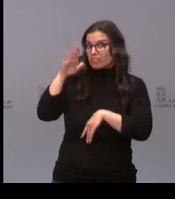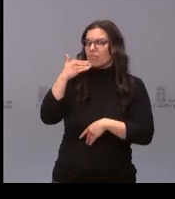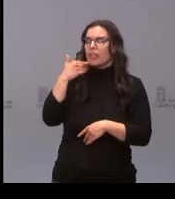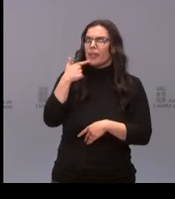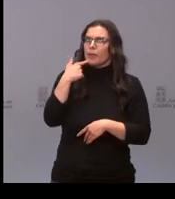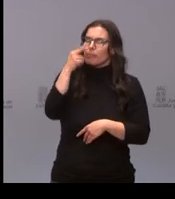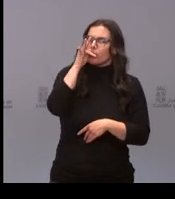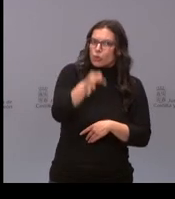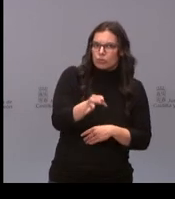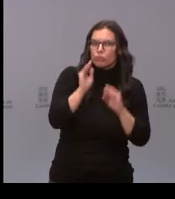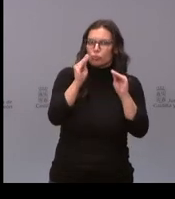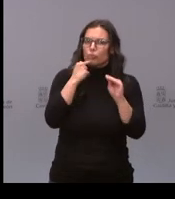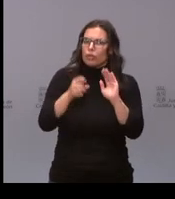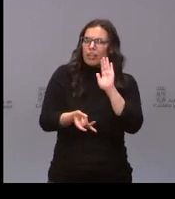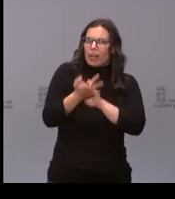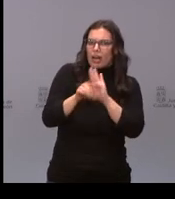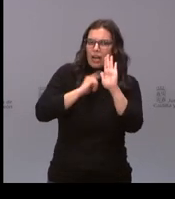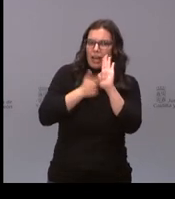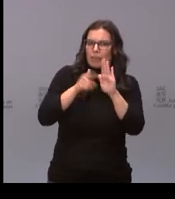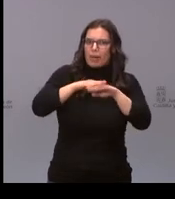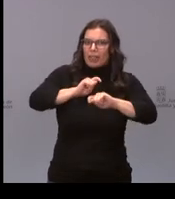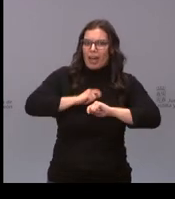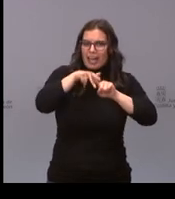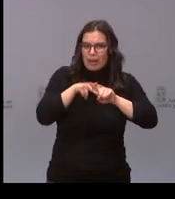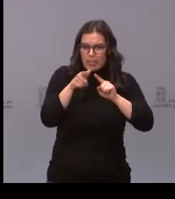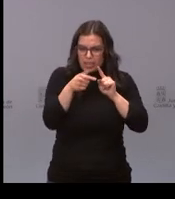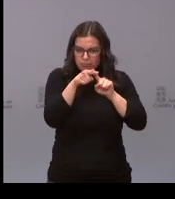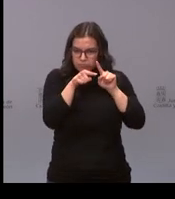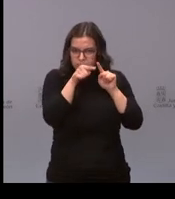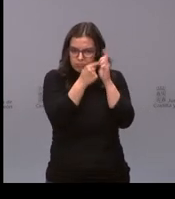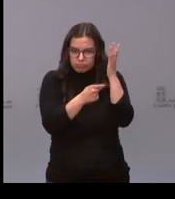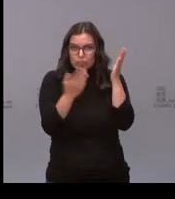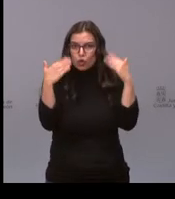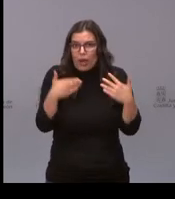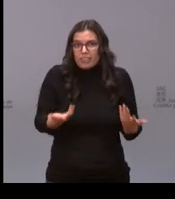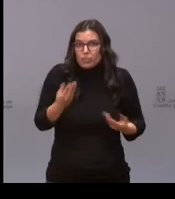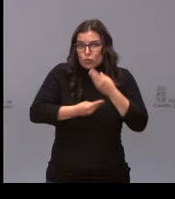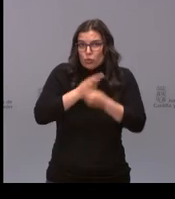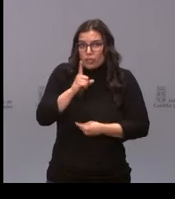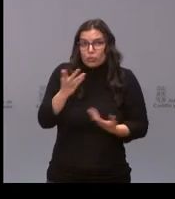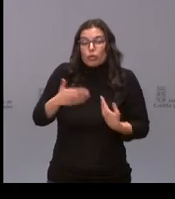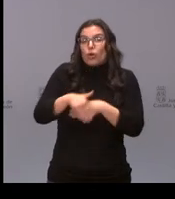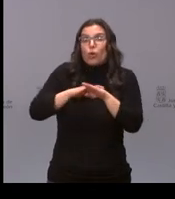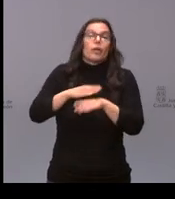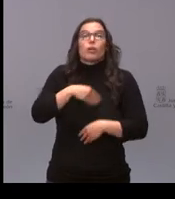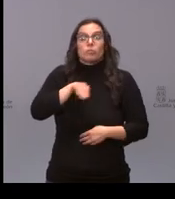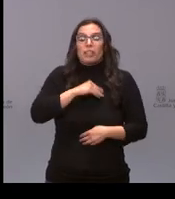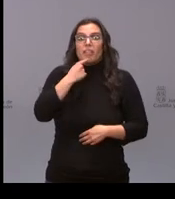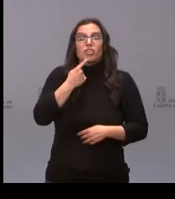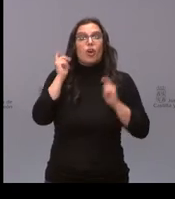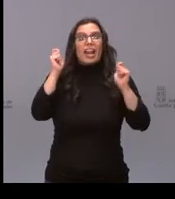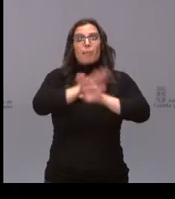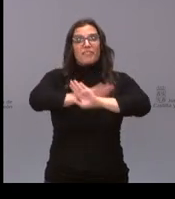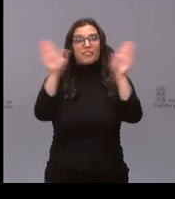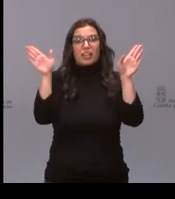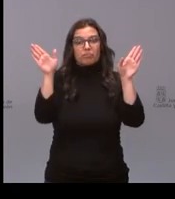que iba a permitir herramientas. No existe. El Gobierno de España ha dejado de caer el estado de alarma con